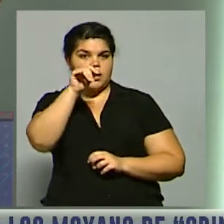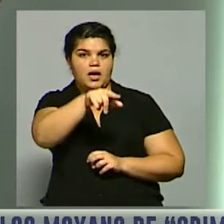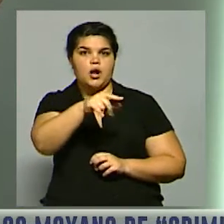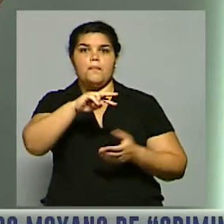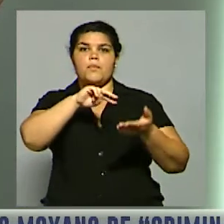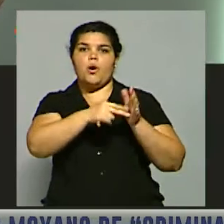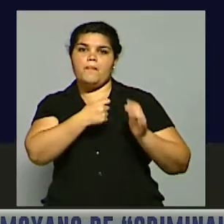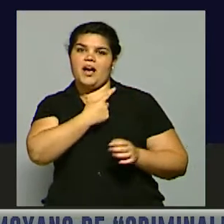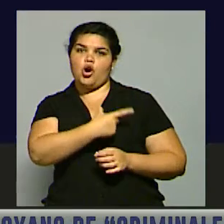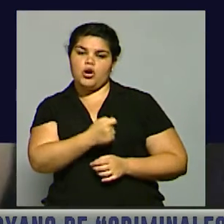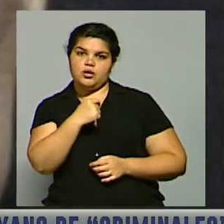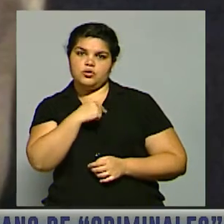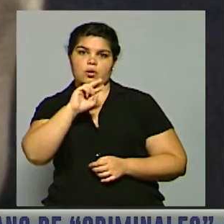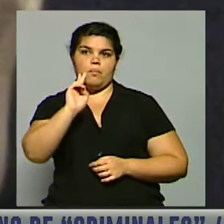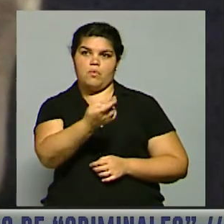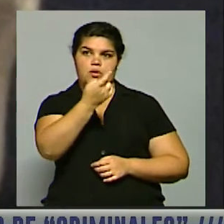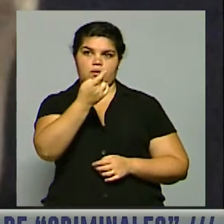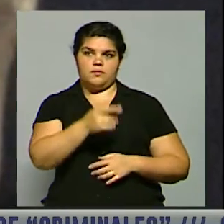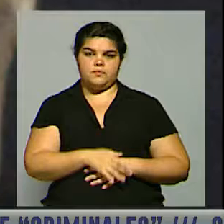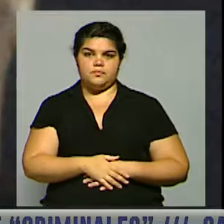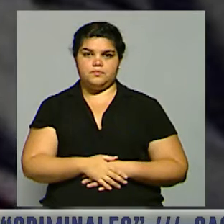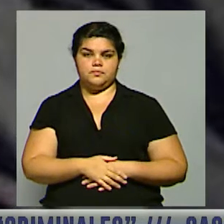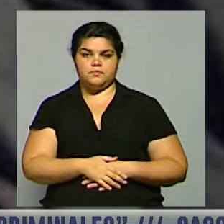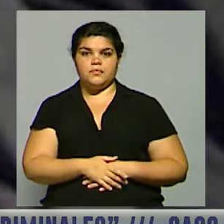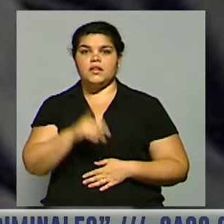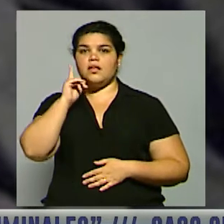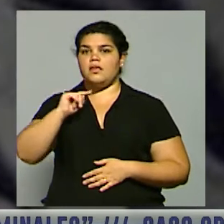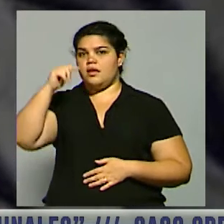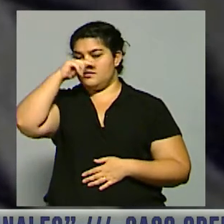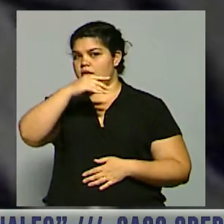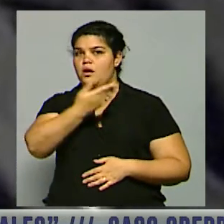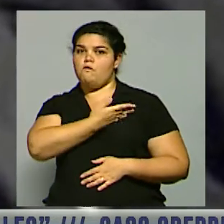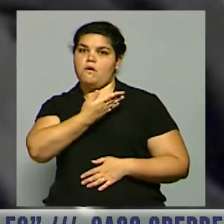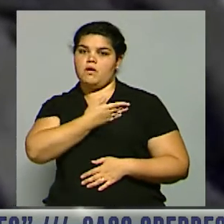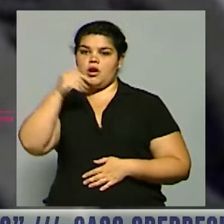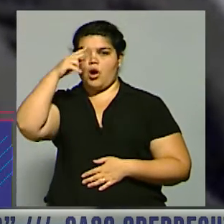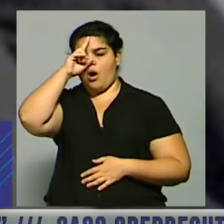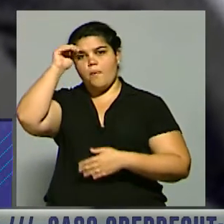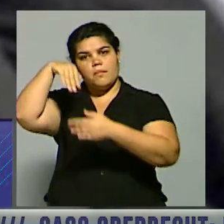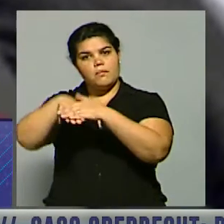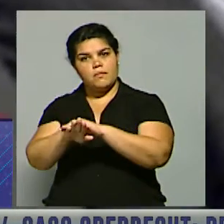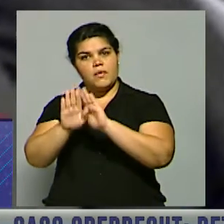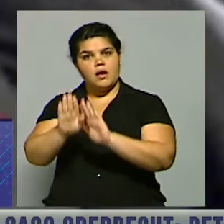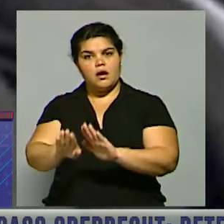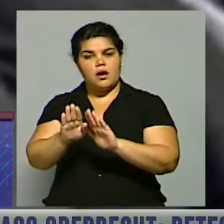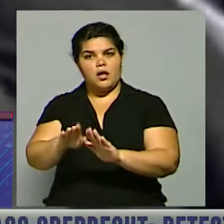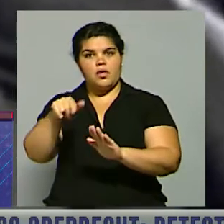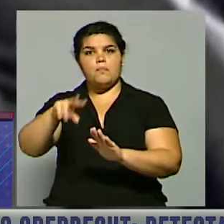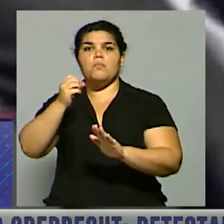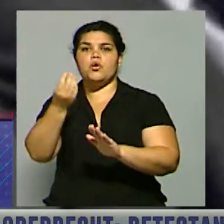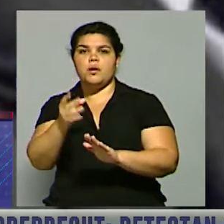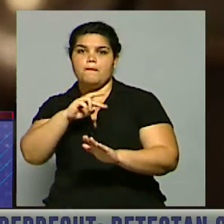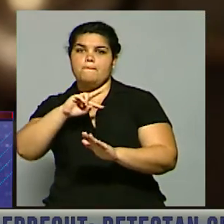enfermedad cardíaca, dejó de existir en el día de hoy. Desde el 7 de febrero que estaba internado Menéndez como consecuencia de este